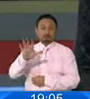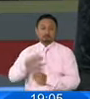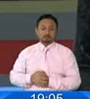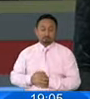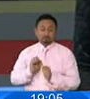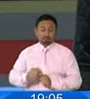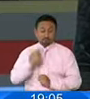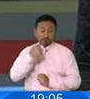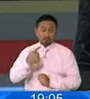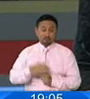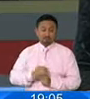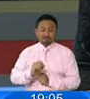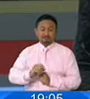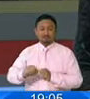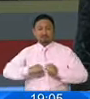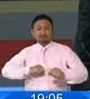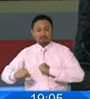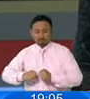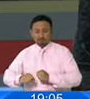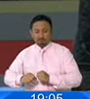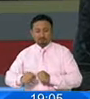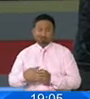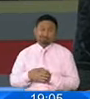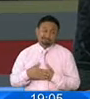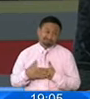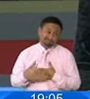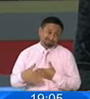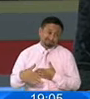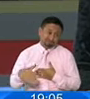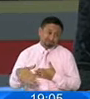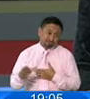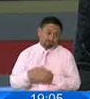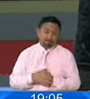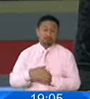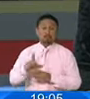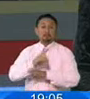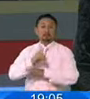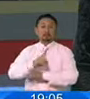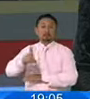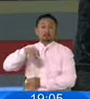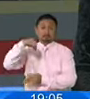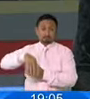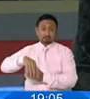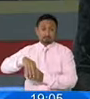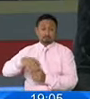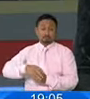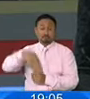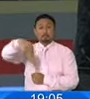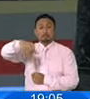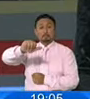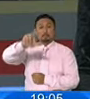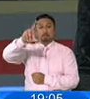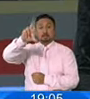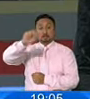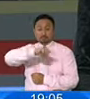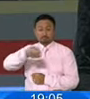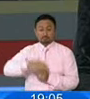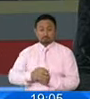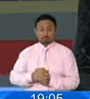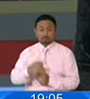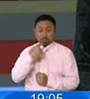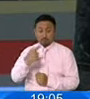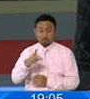Protestaron porque, según ellos, el trámite era engorroso. El director de la Delegación Electoral Provincial, Marlon Lanata, desmintió una